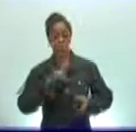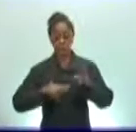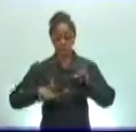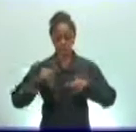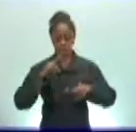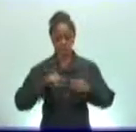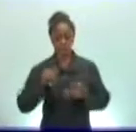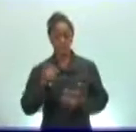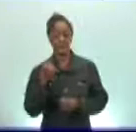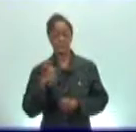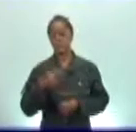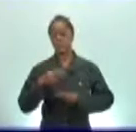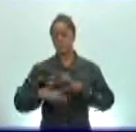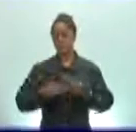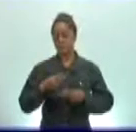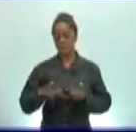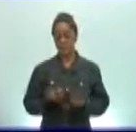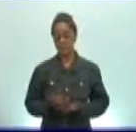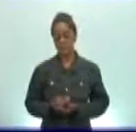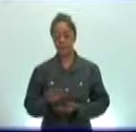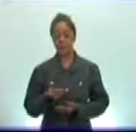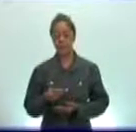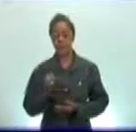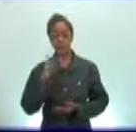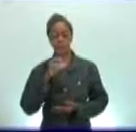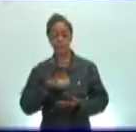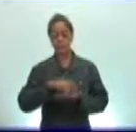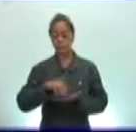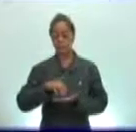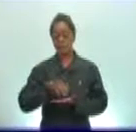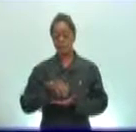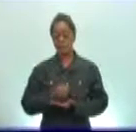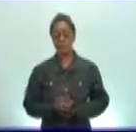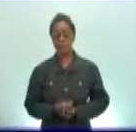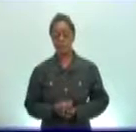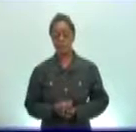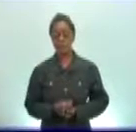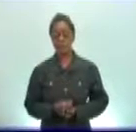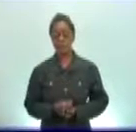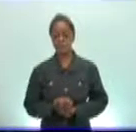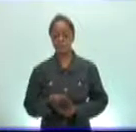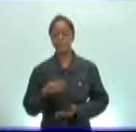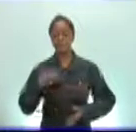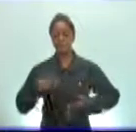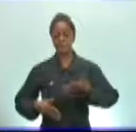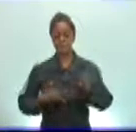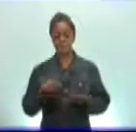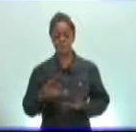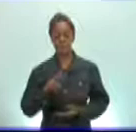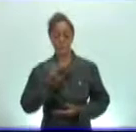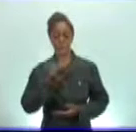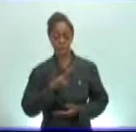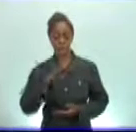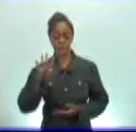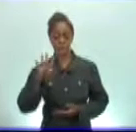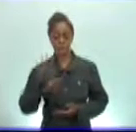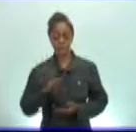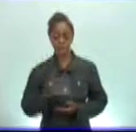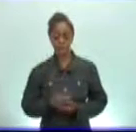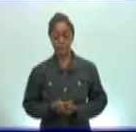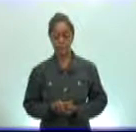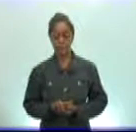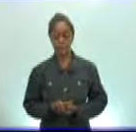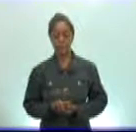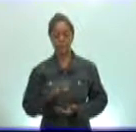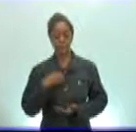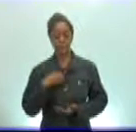que ustedes deben hacer en su localidad. Ya las actividades 3 y 4 las